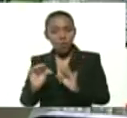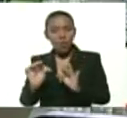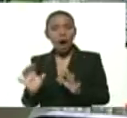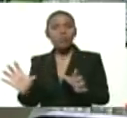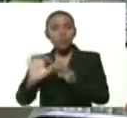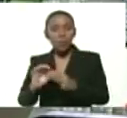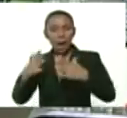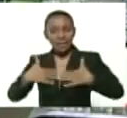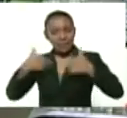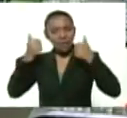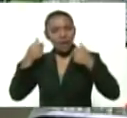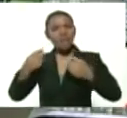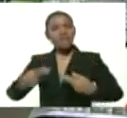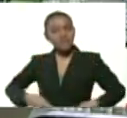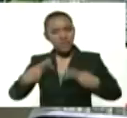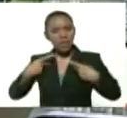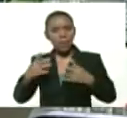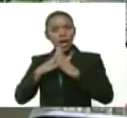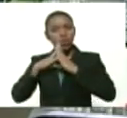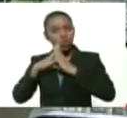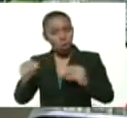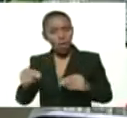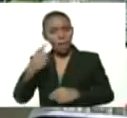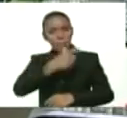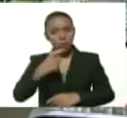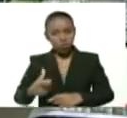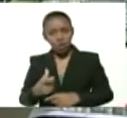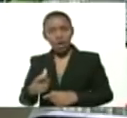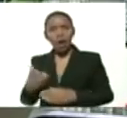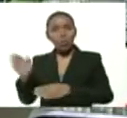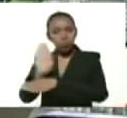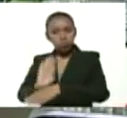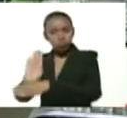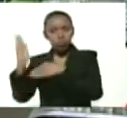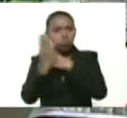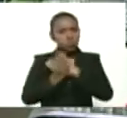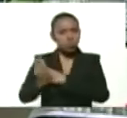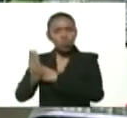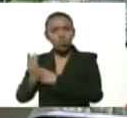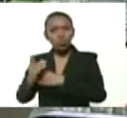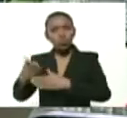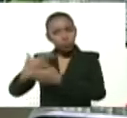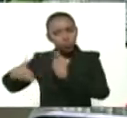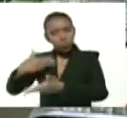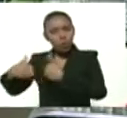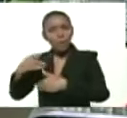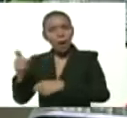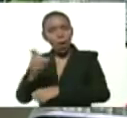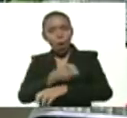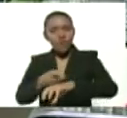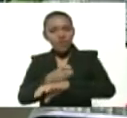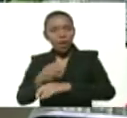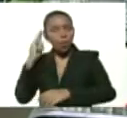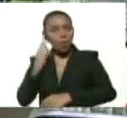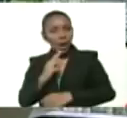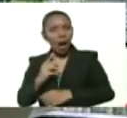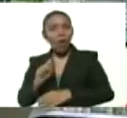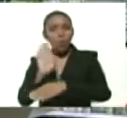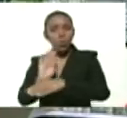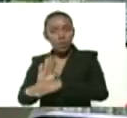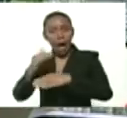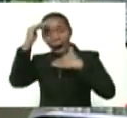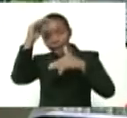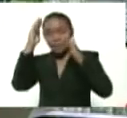salvar vidas, para que entre todas y todos nos entrecuidemos, pero para que también el gobierno bolivariano cuide,